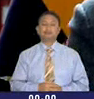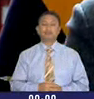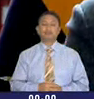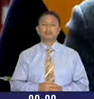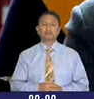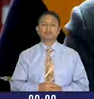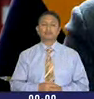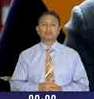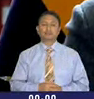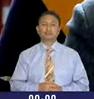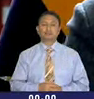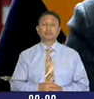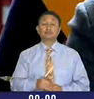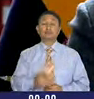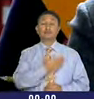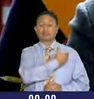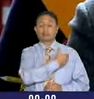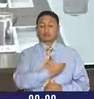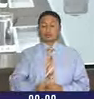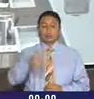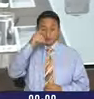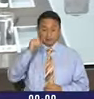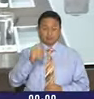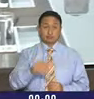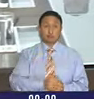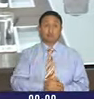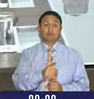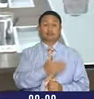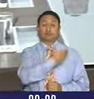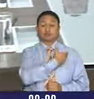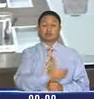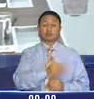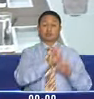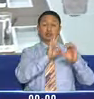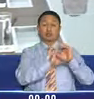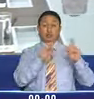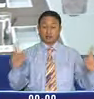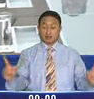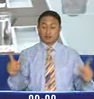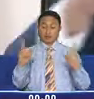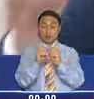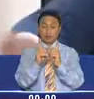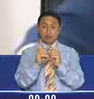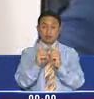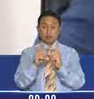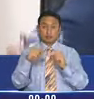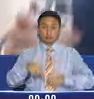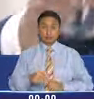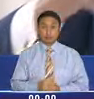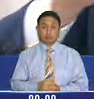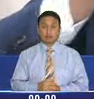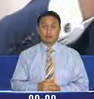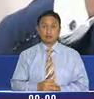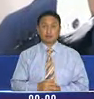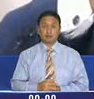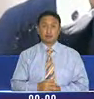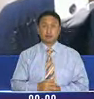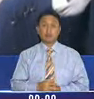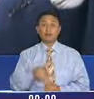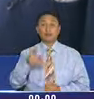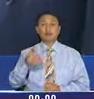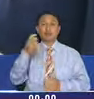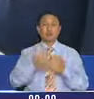Un primer acercamiento entre el presidente Guillermo Lasso y Alen Berbera, titular del Consejo de Participación Ciudadana y Control Social, podría poner fin